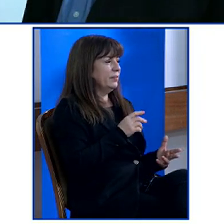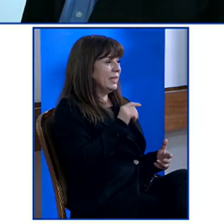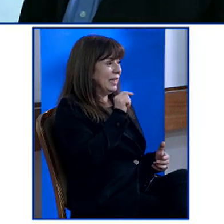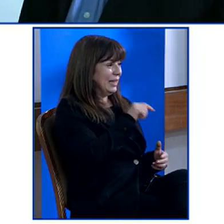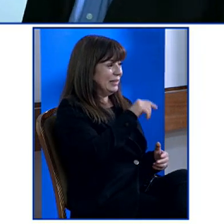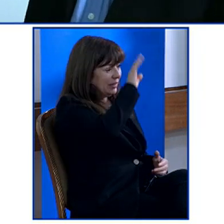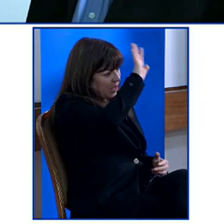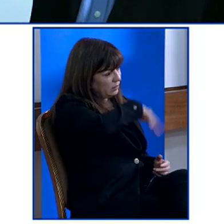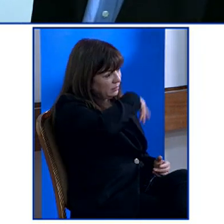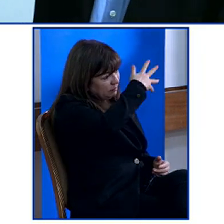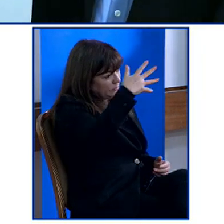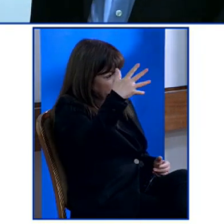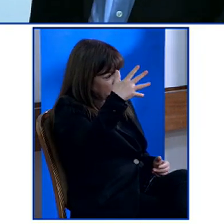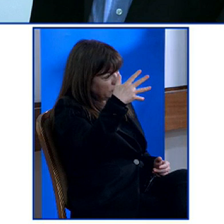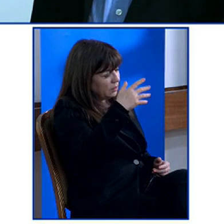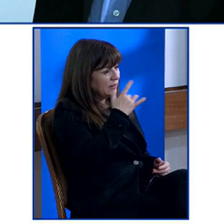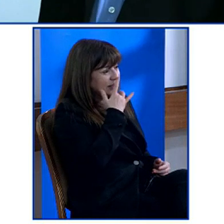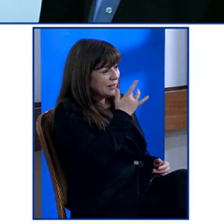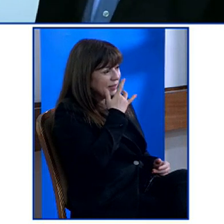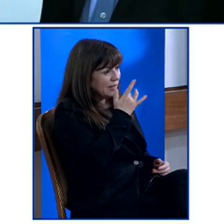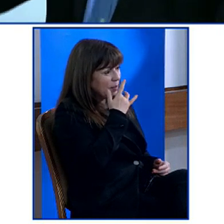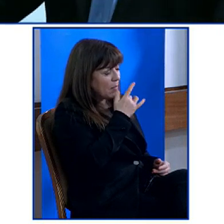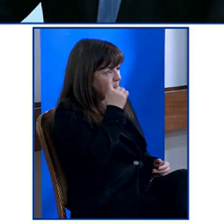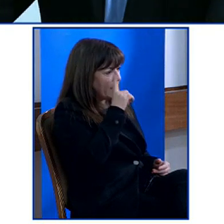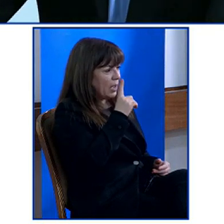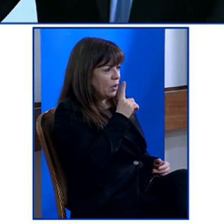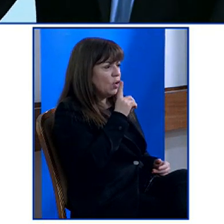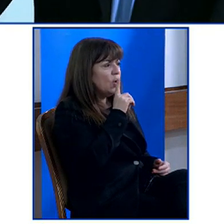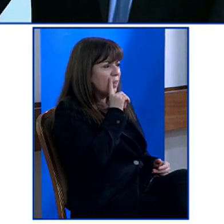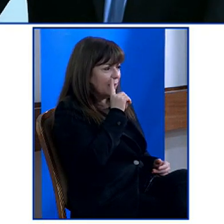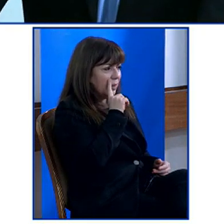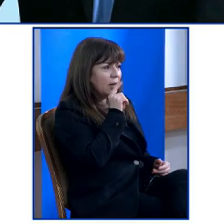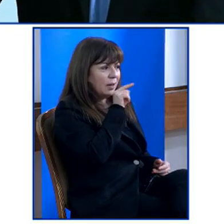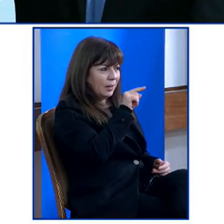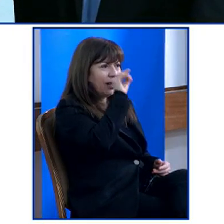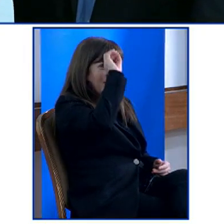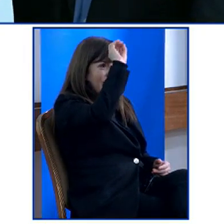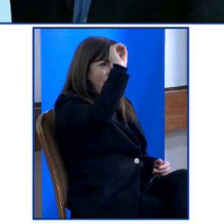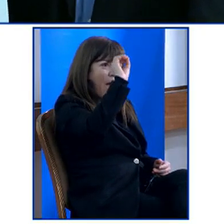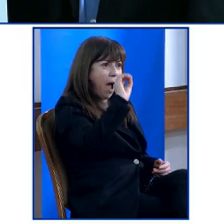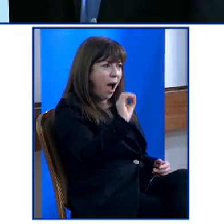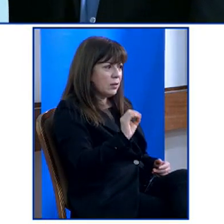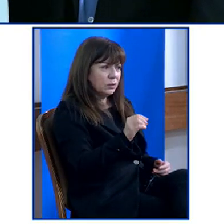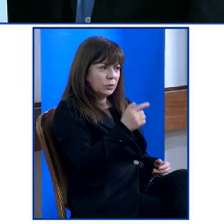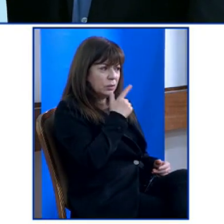Estas tablas parecen muy simples, pero obtener este 1.800.000